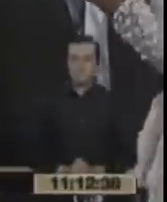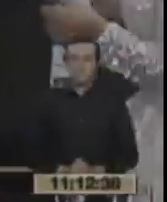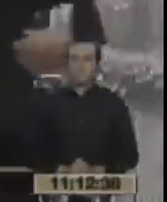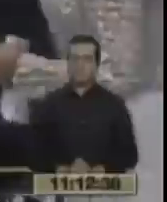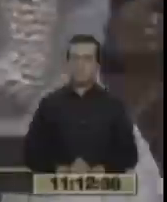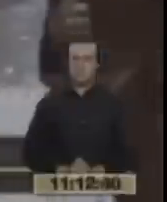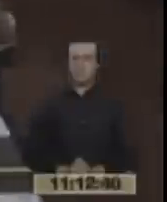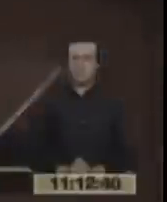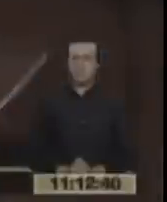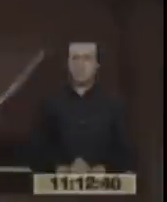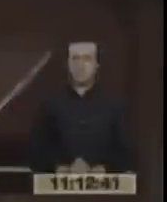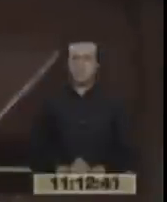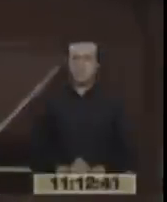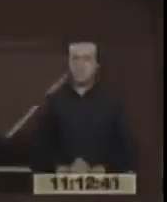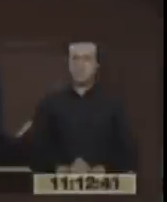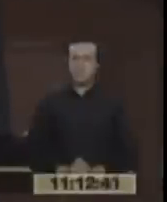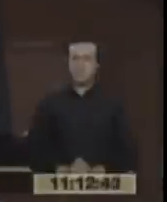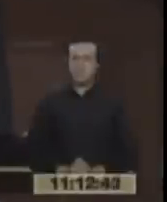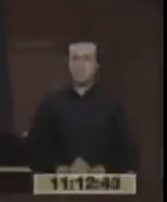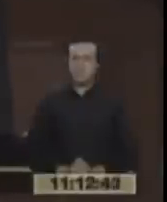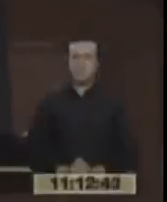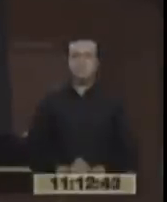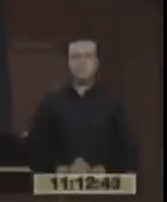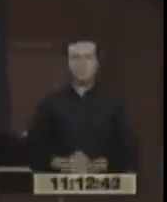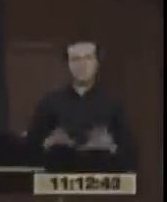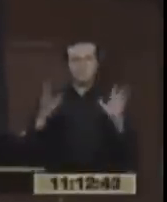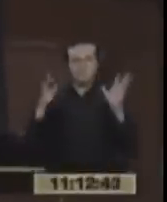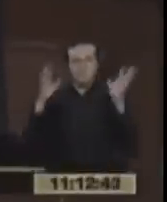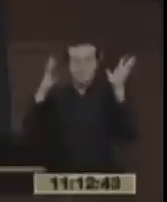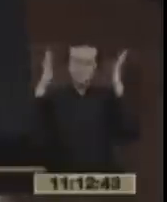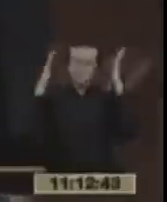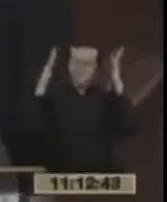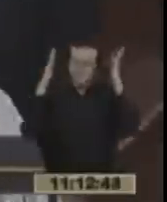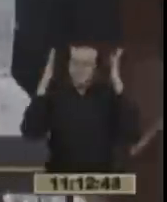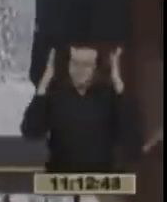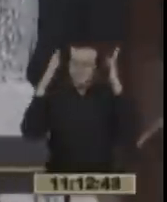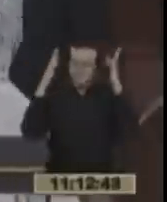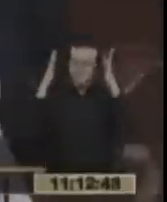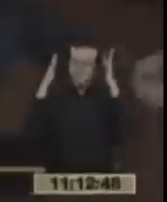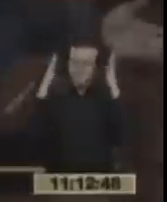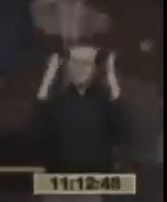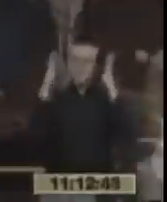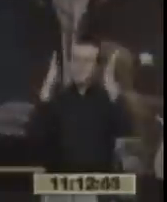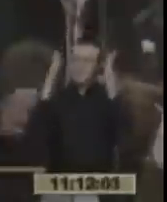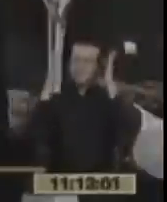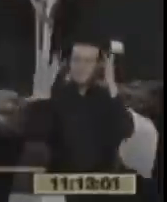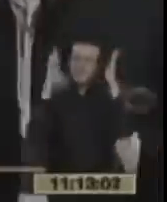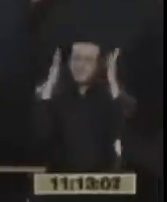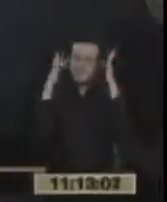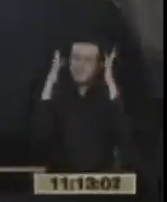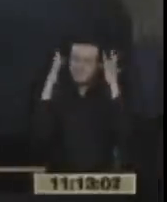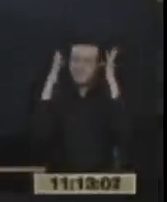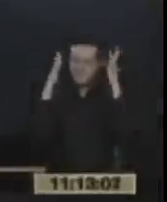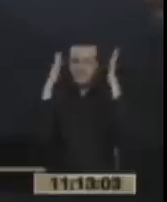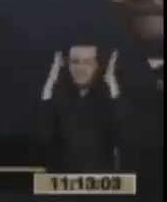impresionante y como era instrumento de las élites para perseguirnos, tenía todo el eco de los medios de comunicación. Nuestros adversarios no son los partidos de derecha, son sus medios